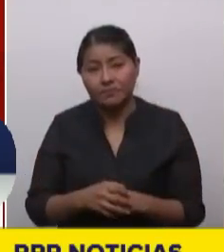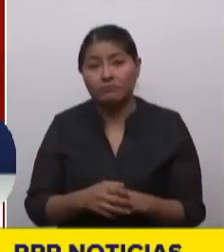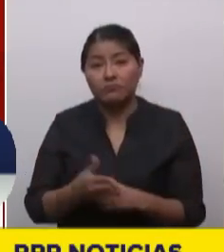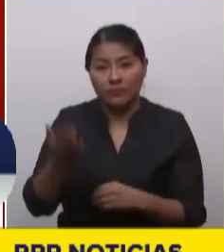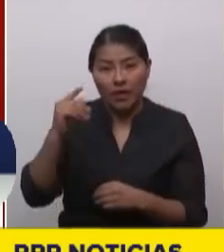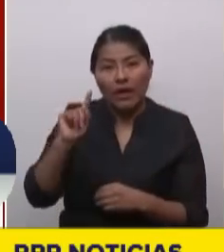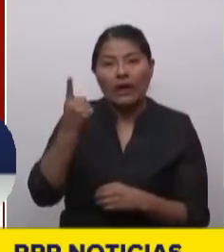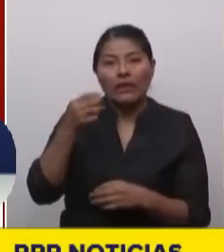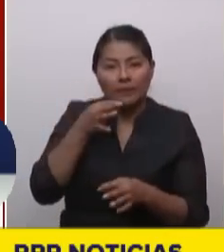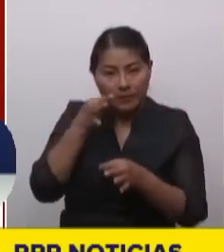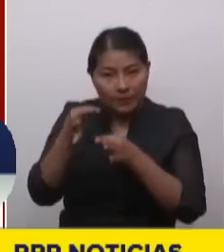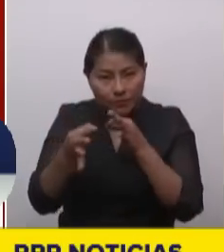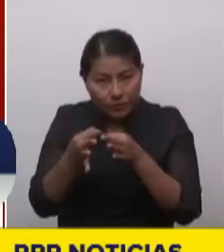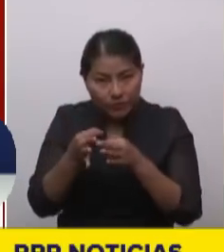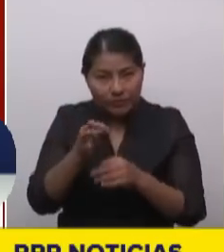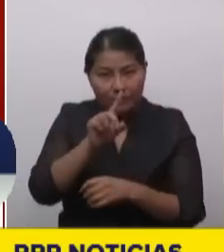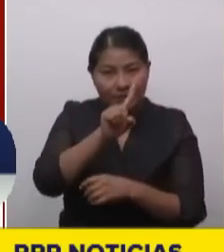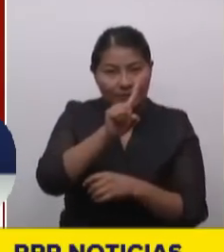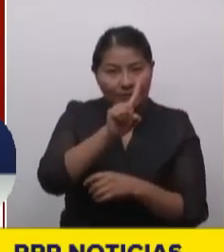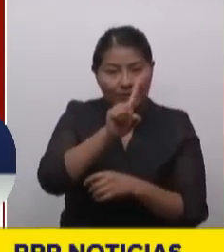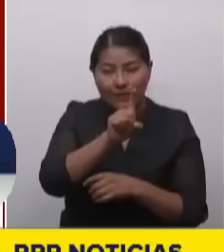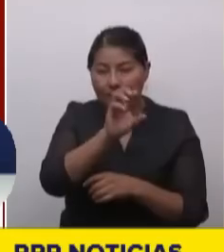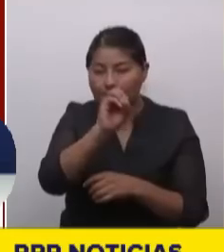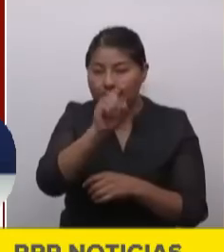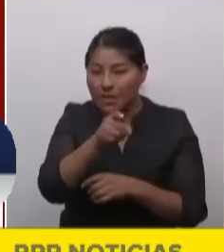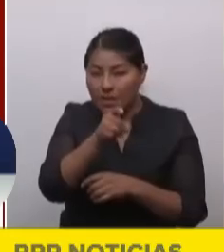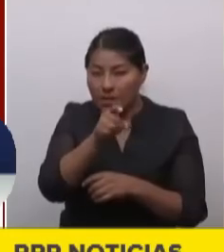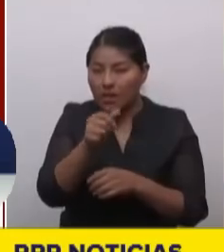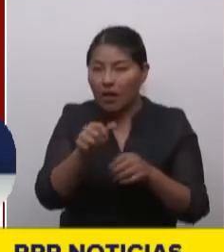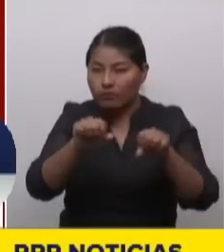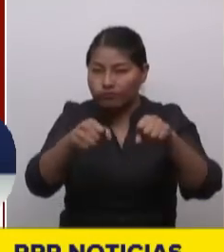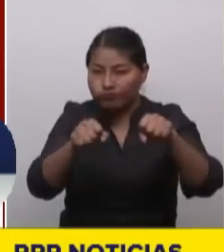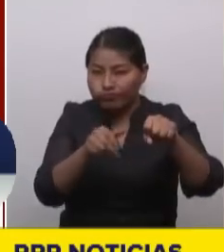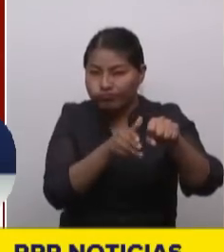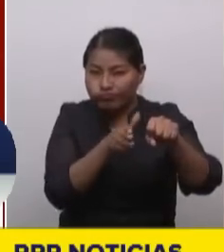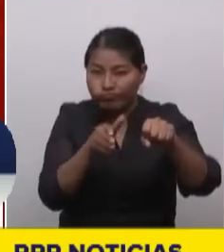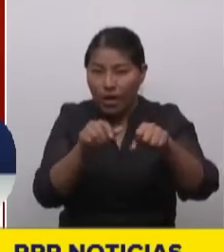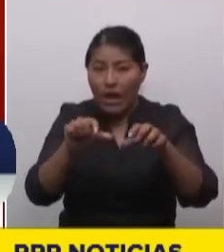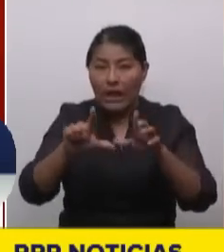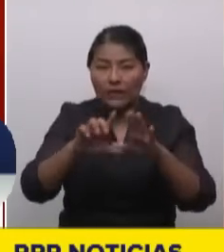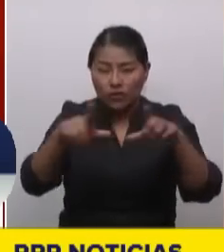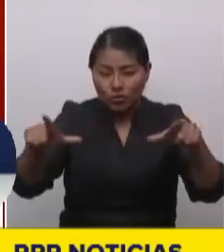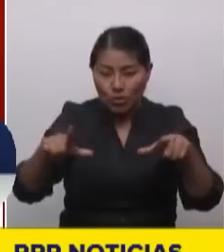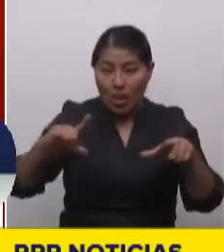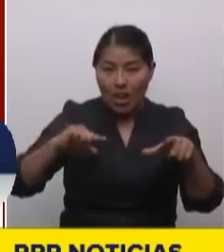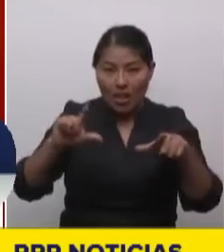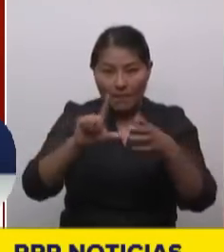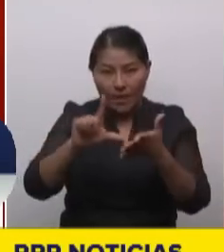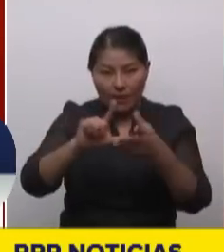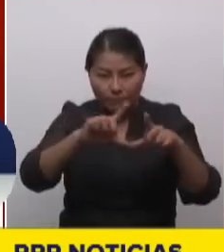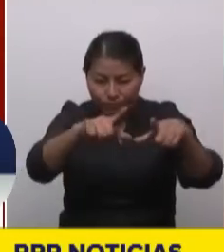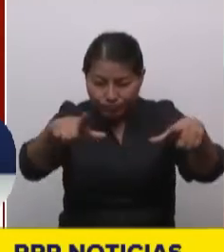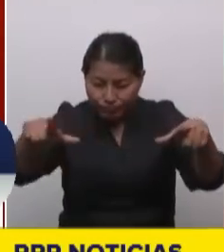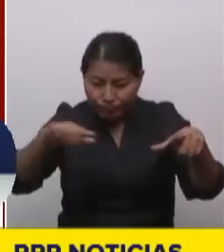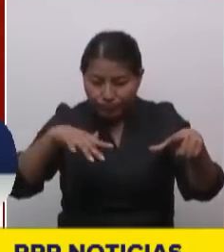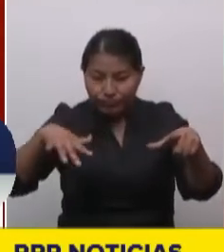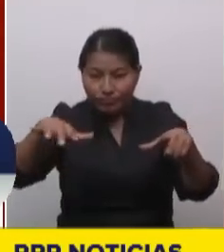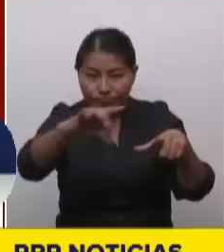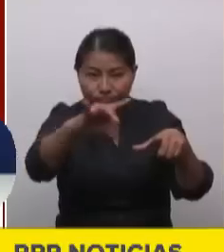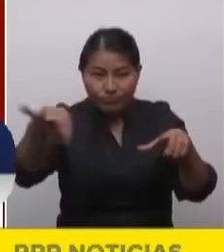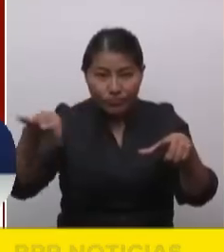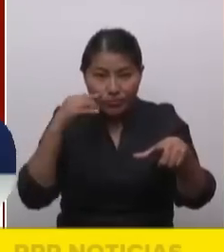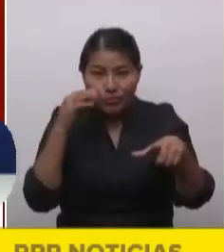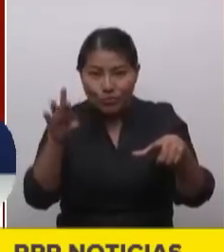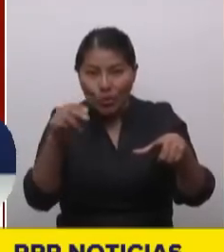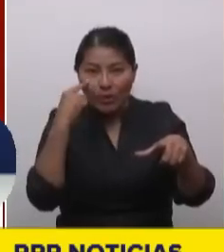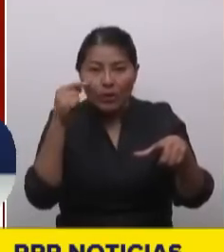primera parte, 10.000 motos, ¿ya?, en todas las zonas vulnerables de Lima, que es realmente toda la ciudad, tiene puntos rojos por